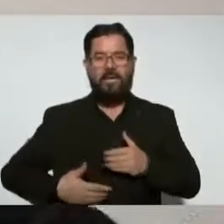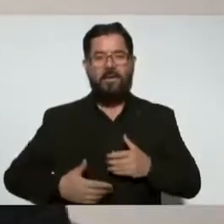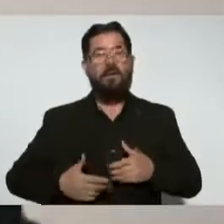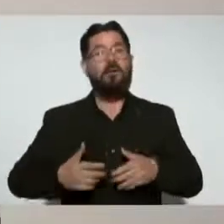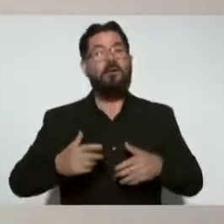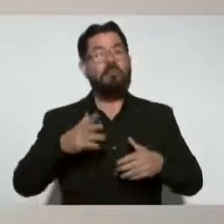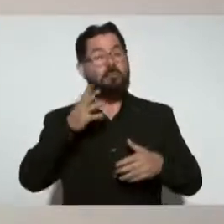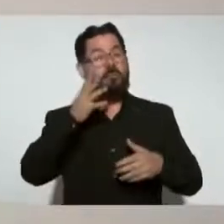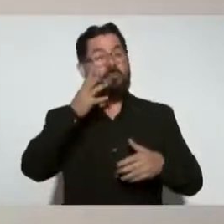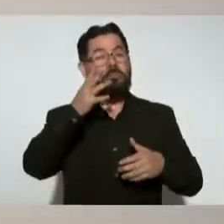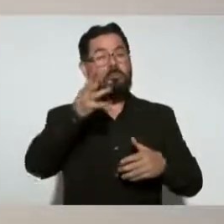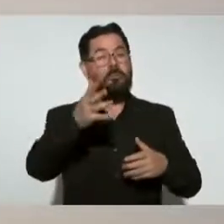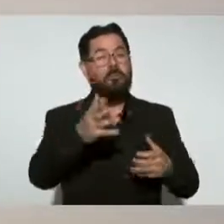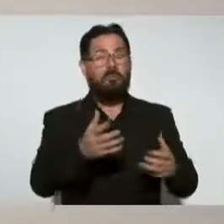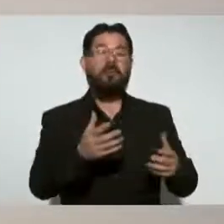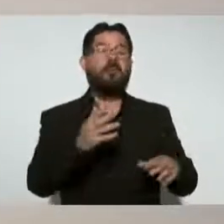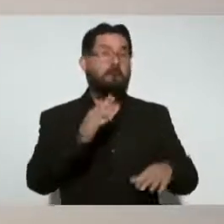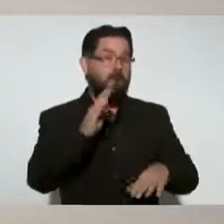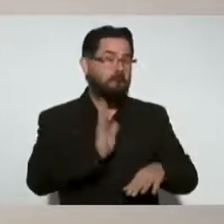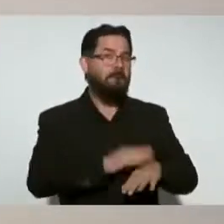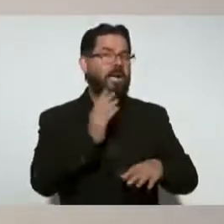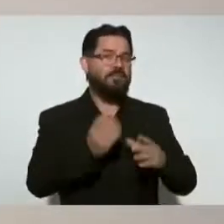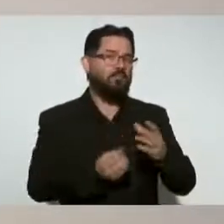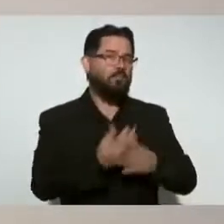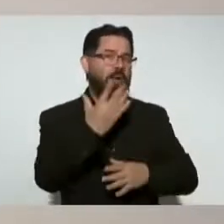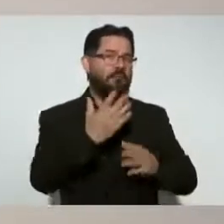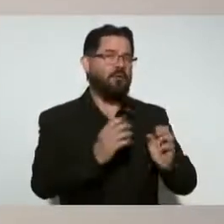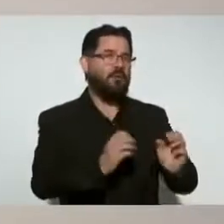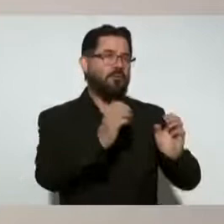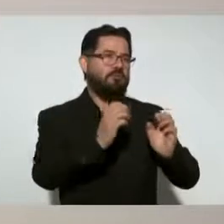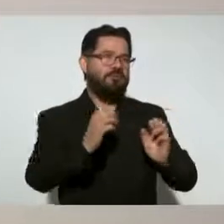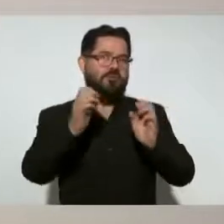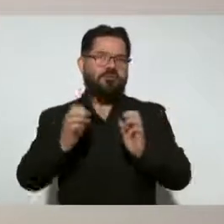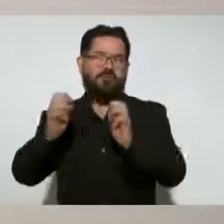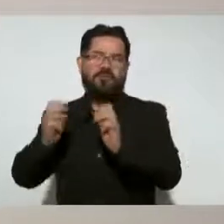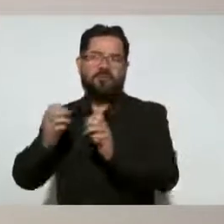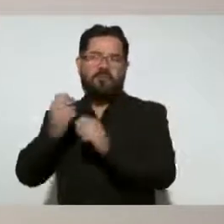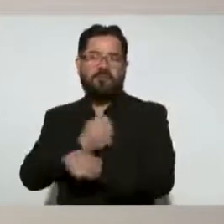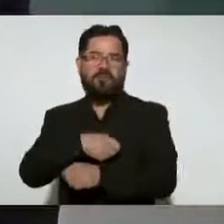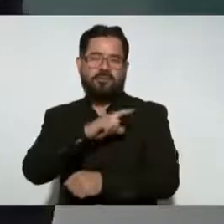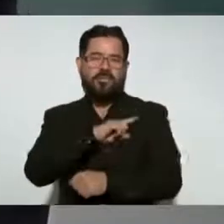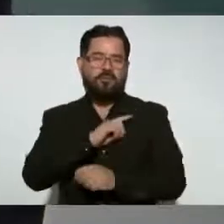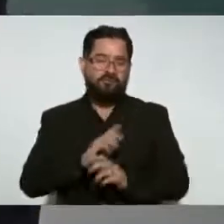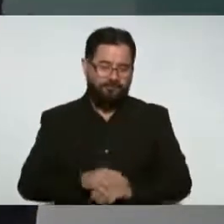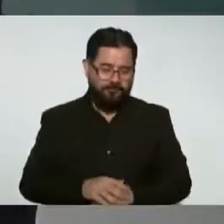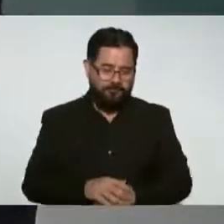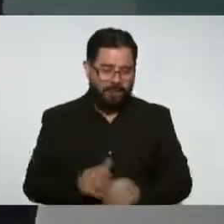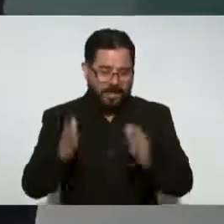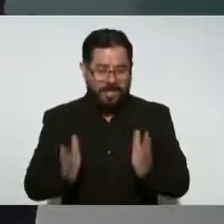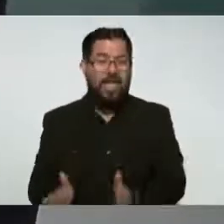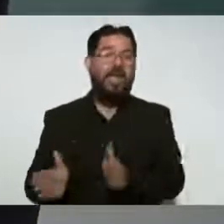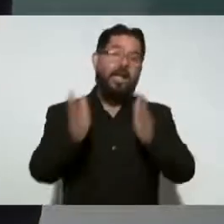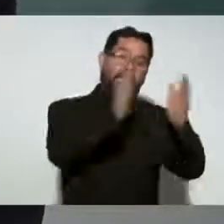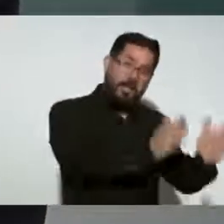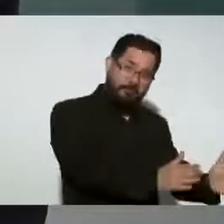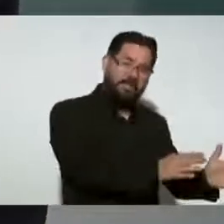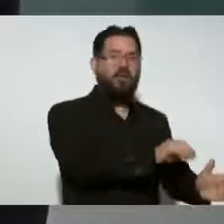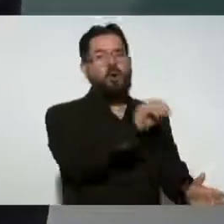una muy buena infraestructura de salud. Lo segundo que se